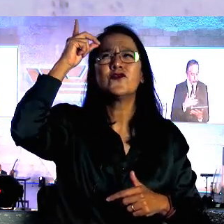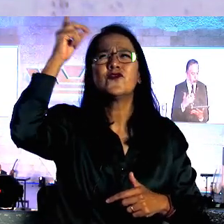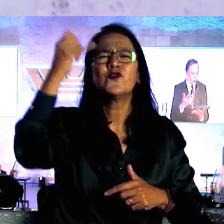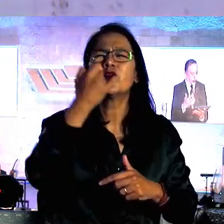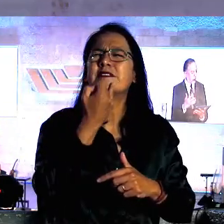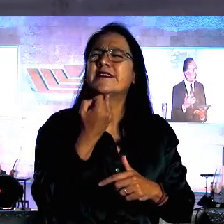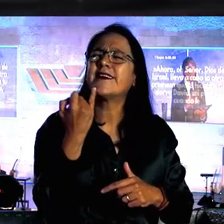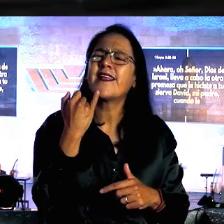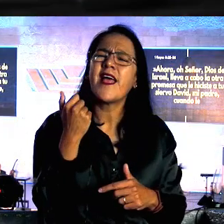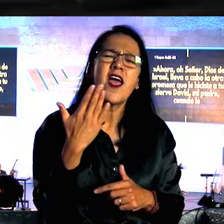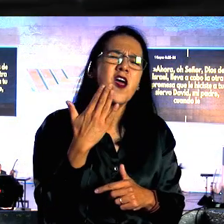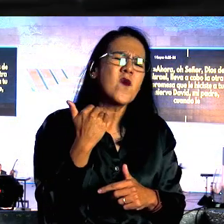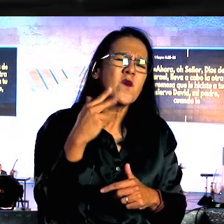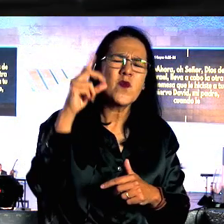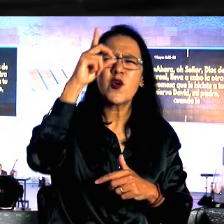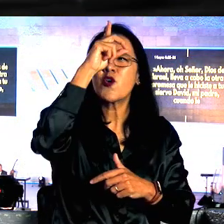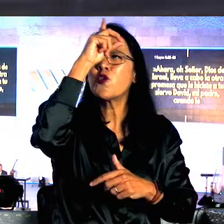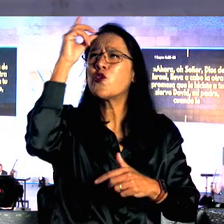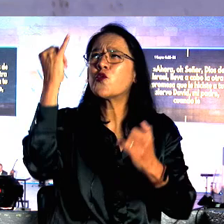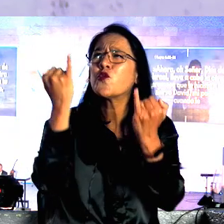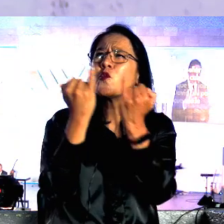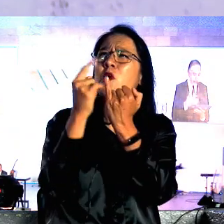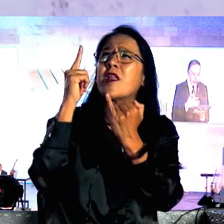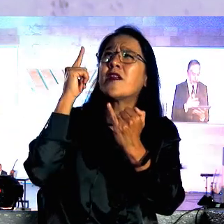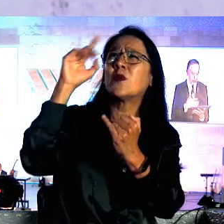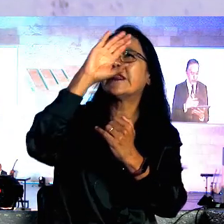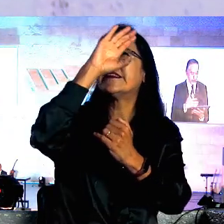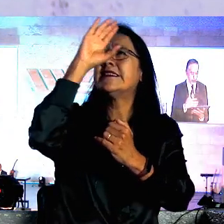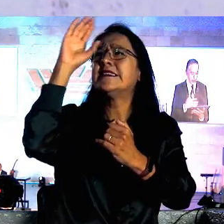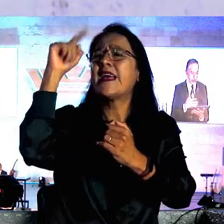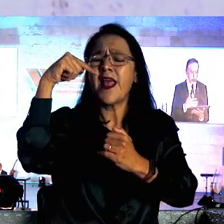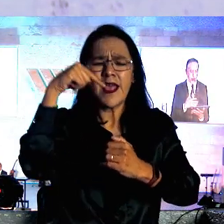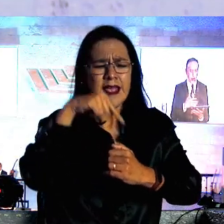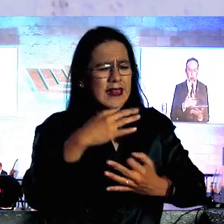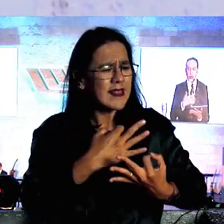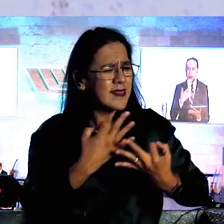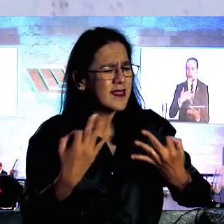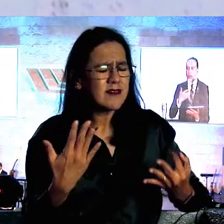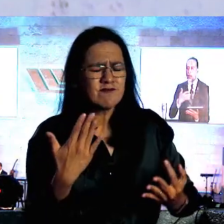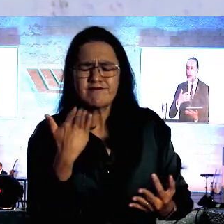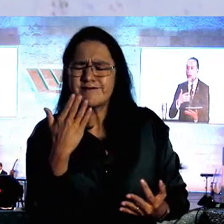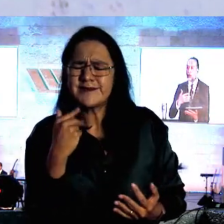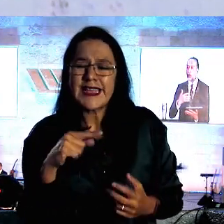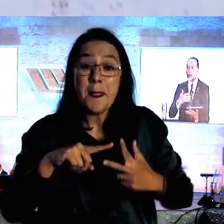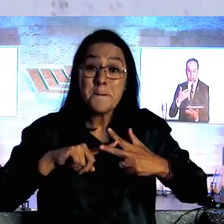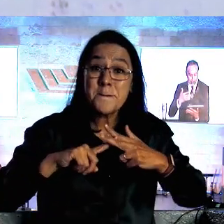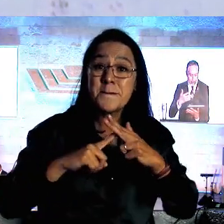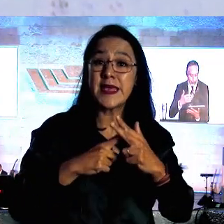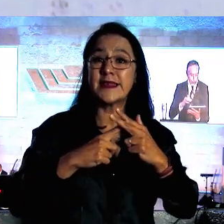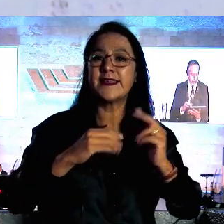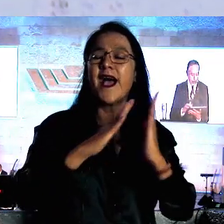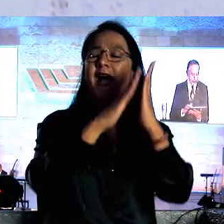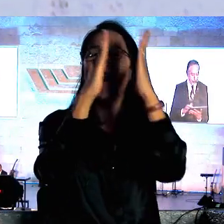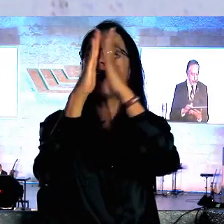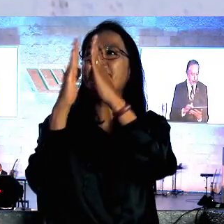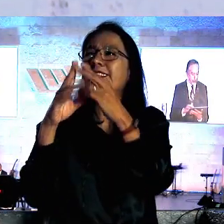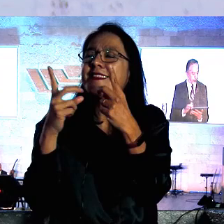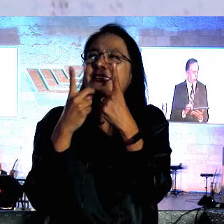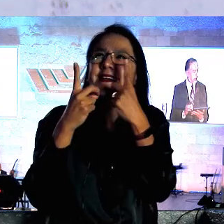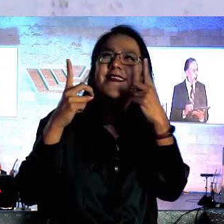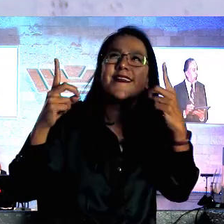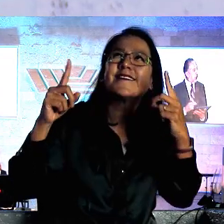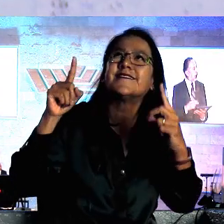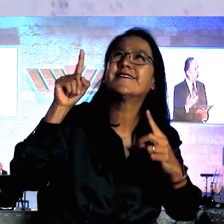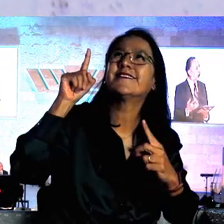Dios como tú, arriba en el cielo, ni abajo en la tierra, comienza alabándolo, declarando quién es Él.